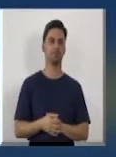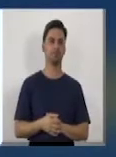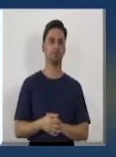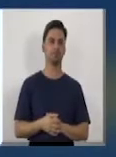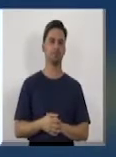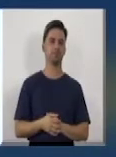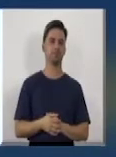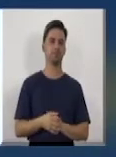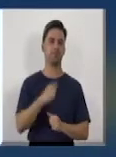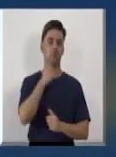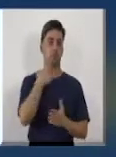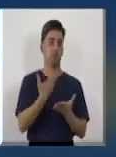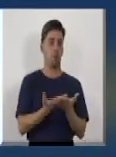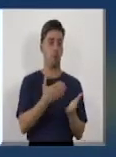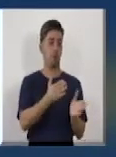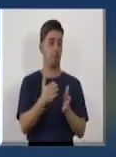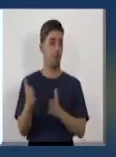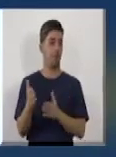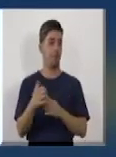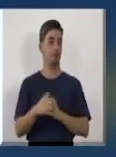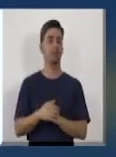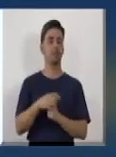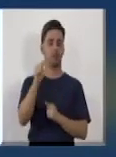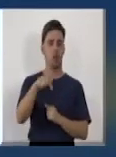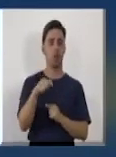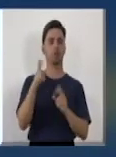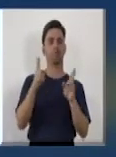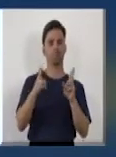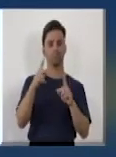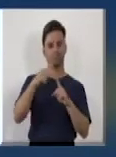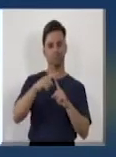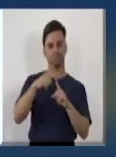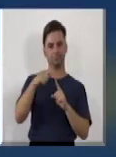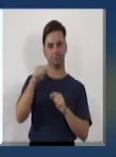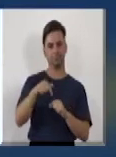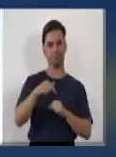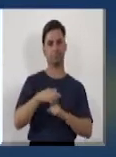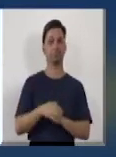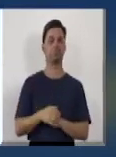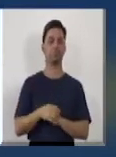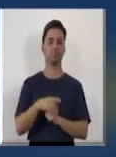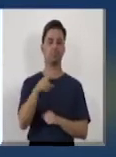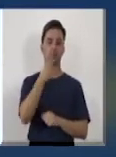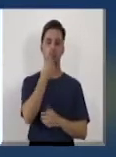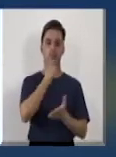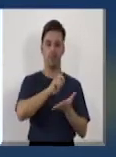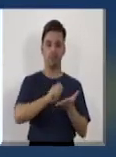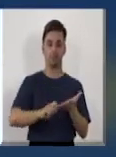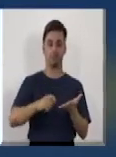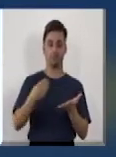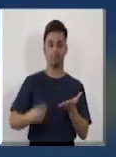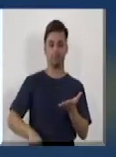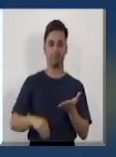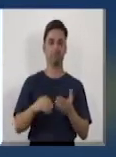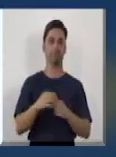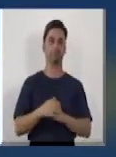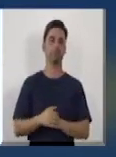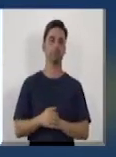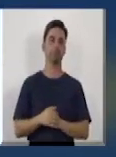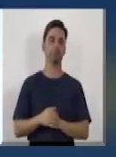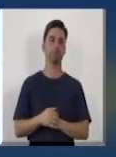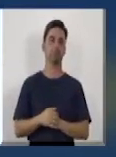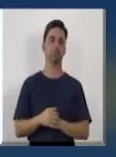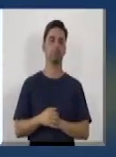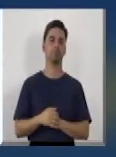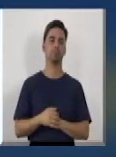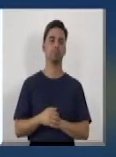Y proponemos entonces realizar un ejercicio donde le vamos a dar un tiempo para que ustedes lo puedan hacer. Una esfera electrizada